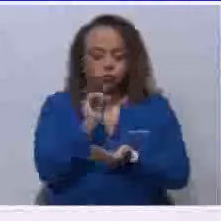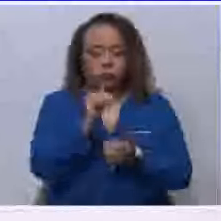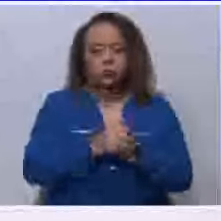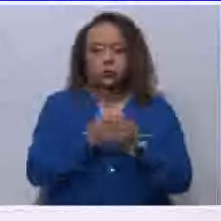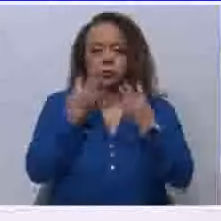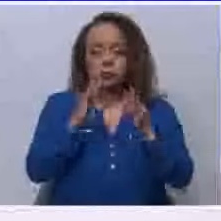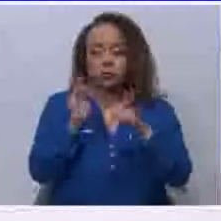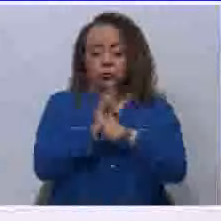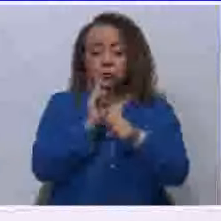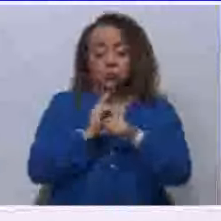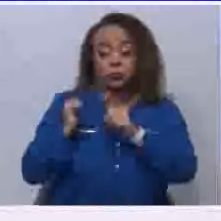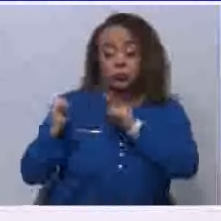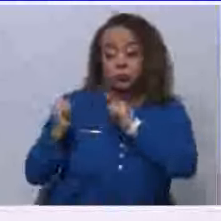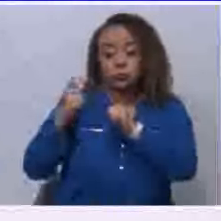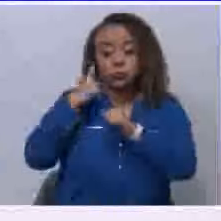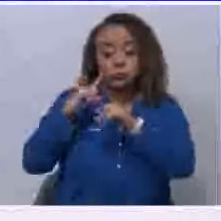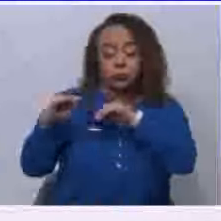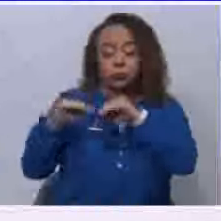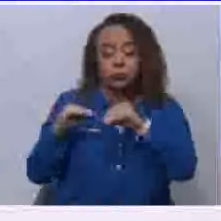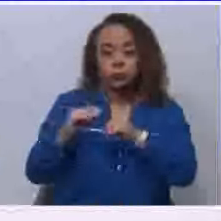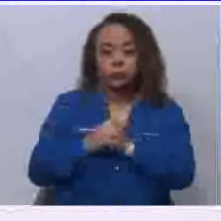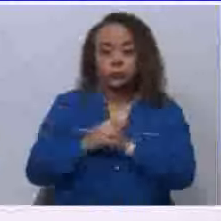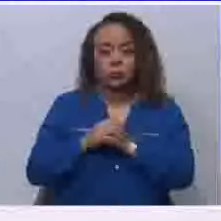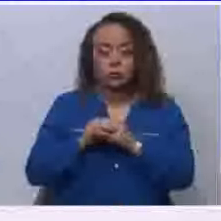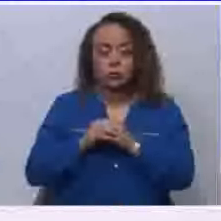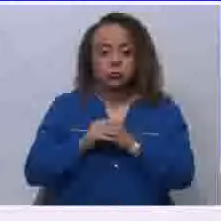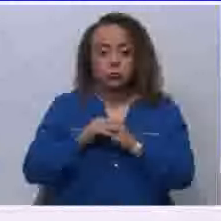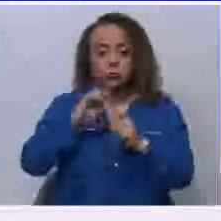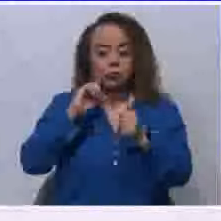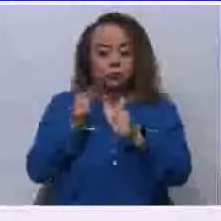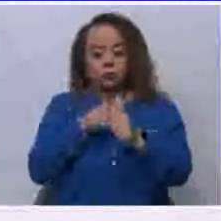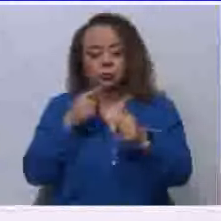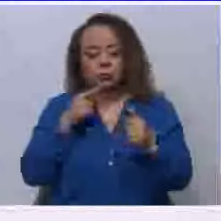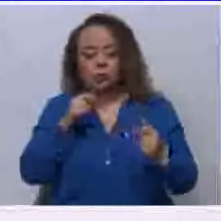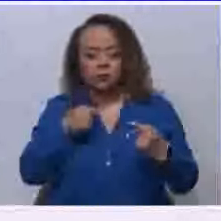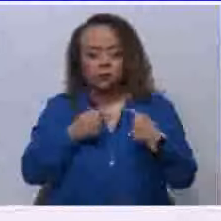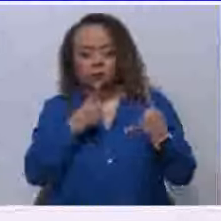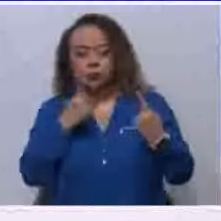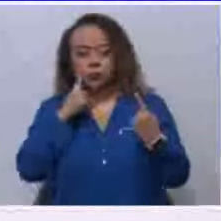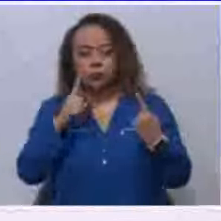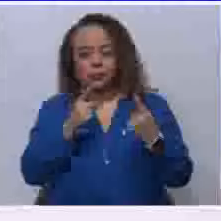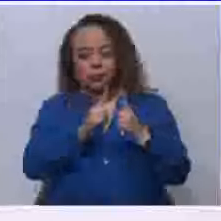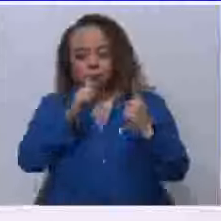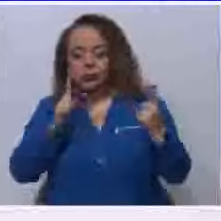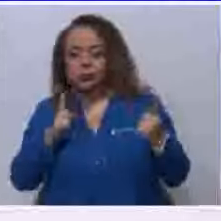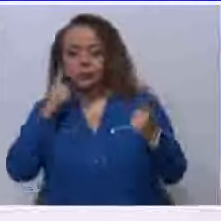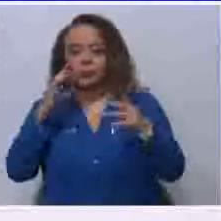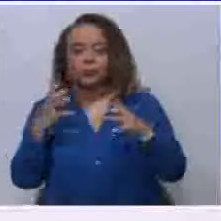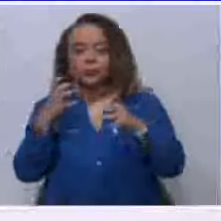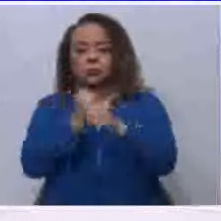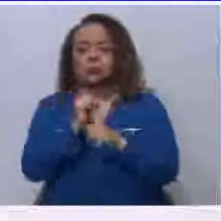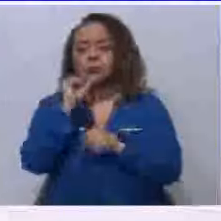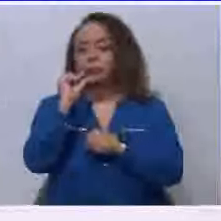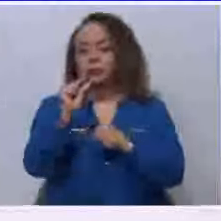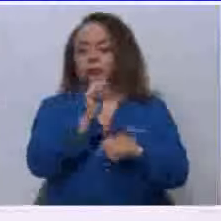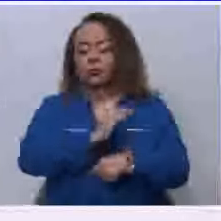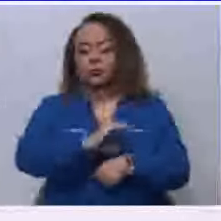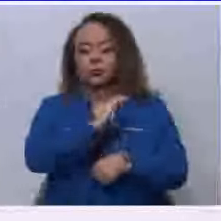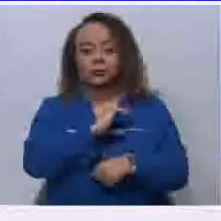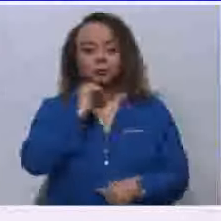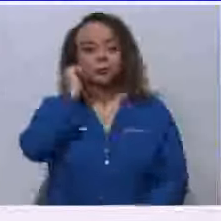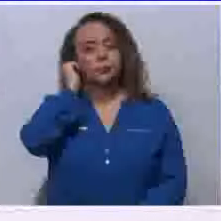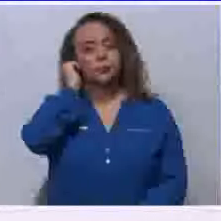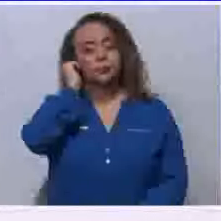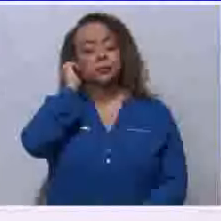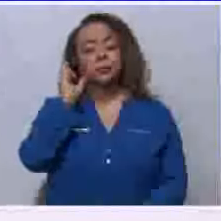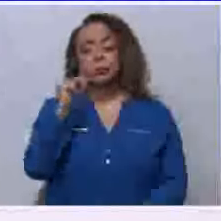el trasero para mover a los rivales, sí. De chocar primero para despegarse un poquito después. Bueno, como para sintetizar un poco en características, que